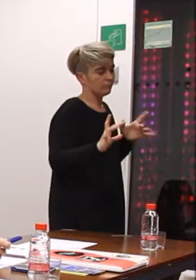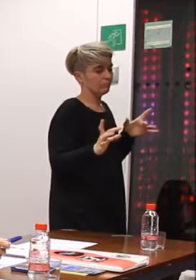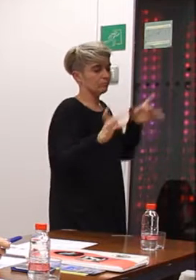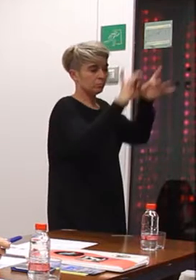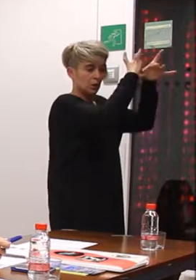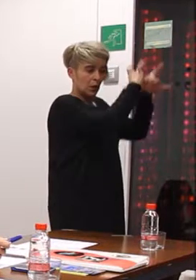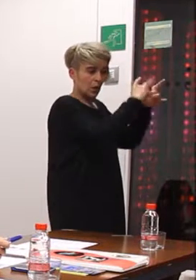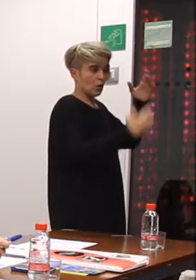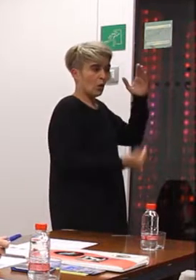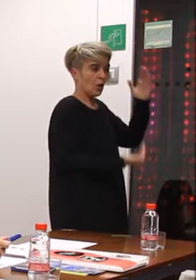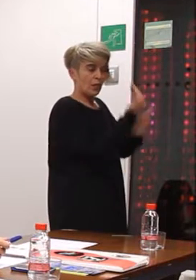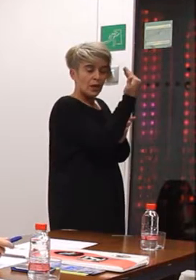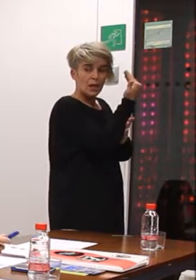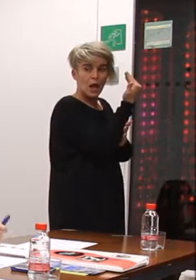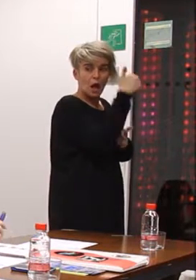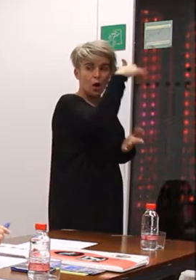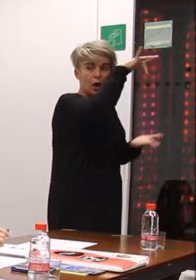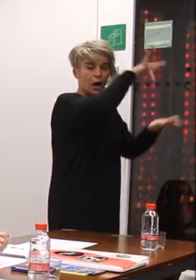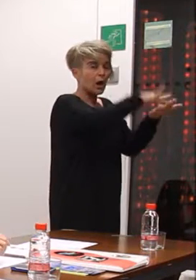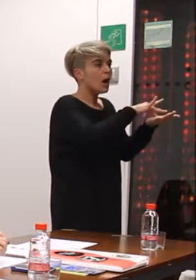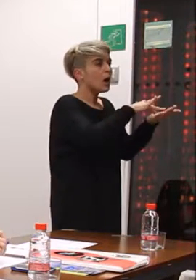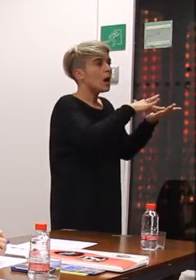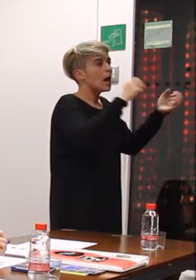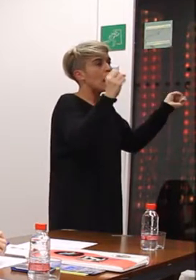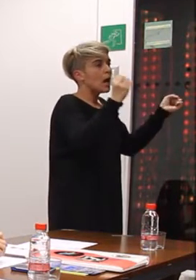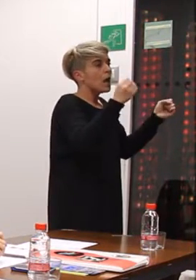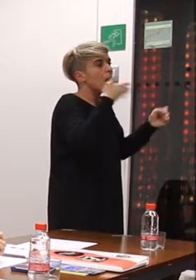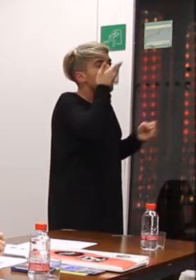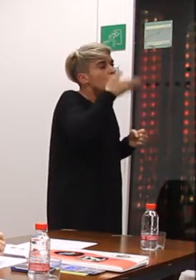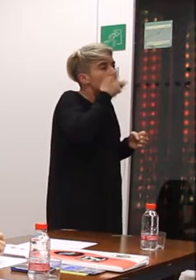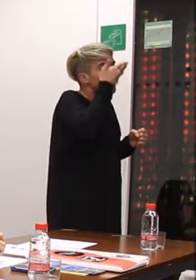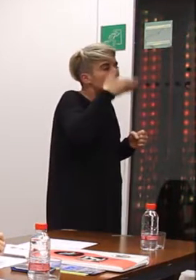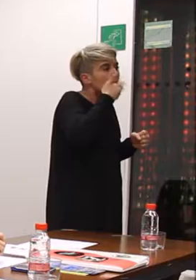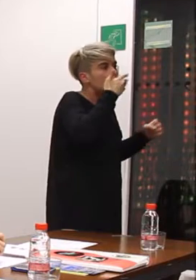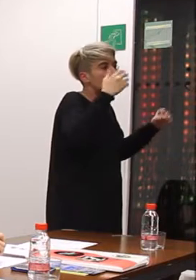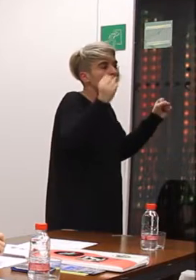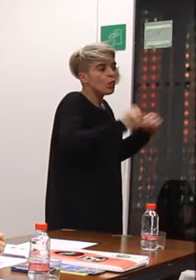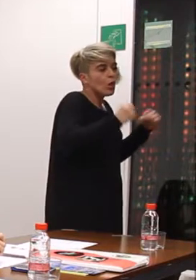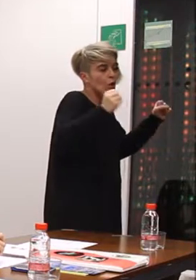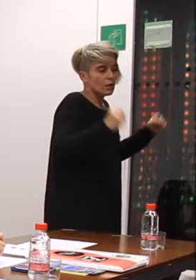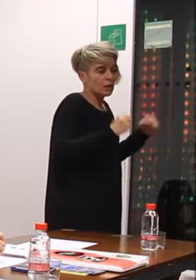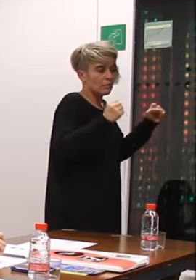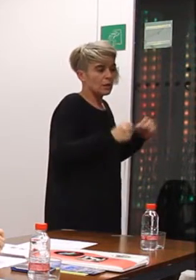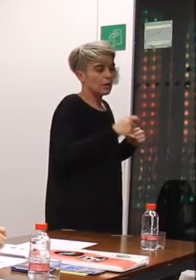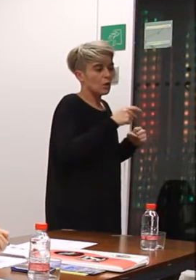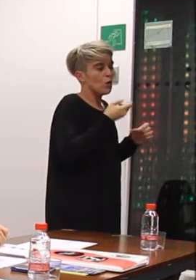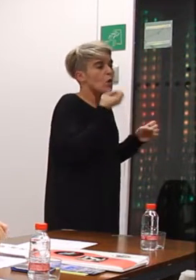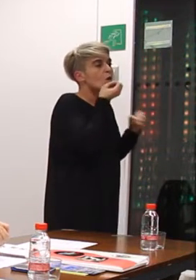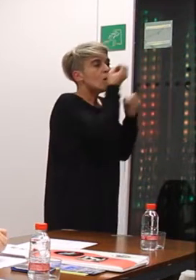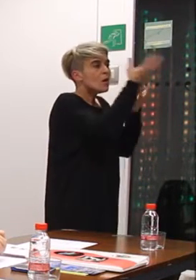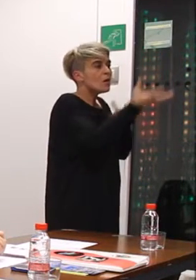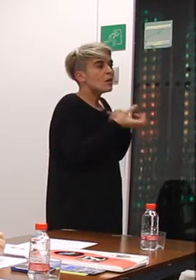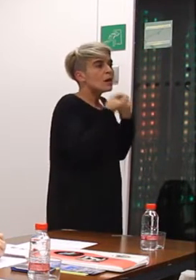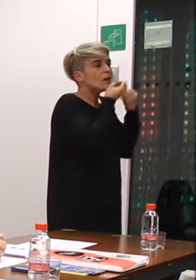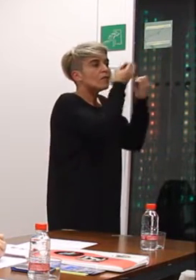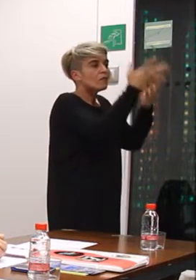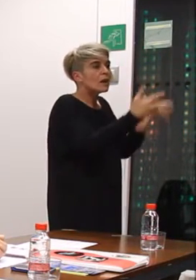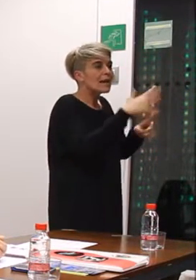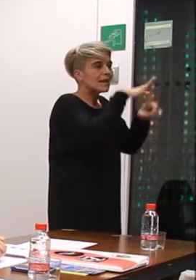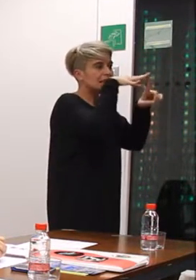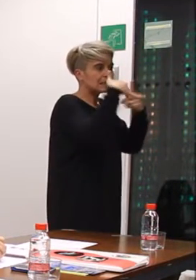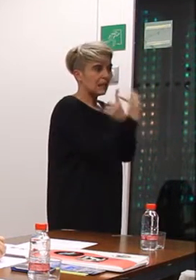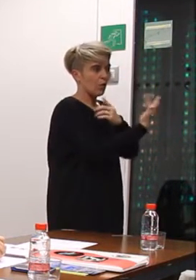que nos reúne, que es la vivienda calefaccionada en invierno. Según el informe del estado de pobreza de la